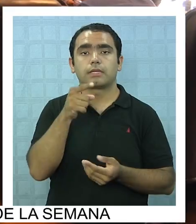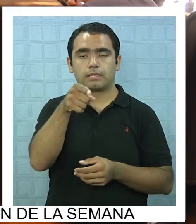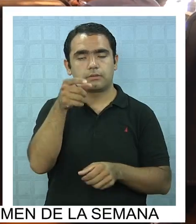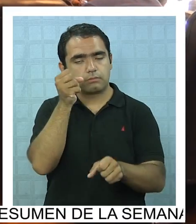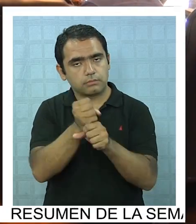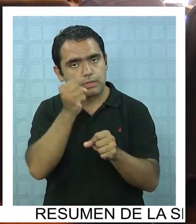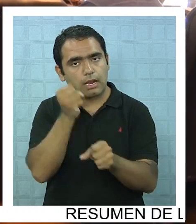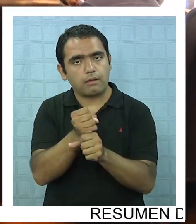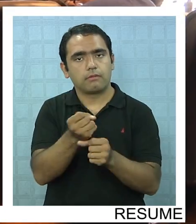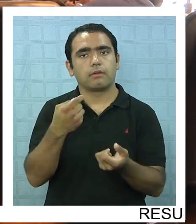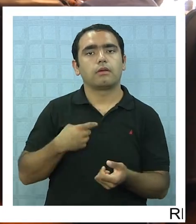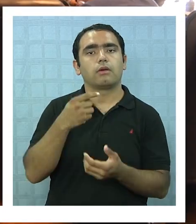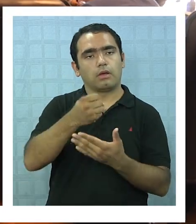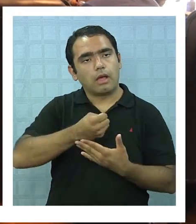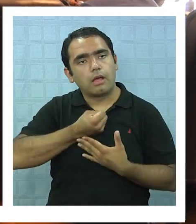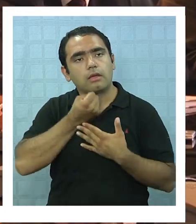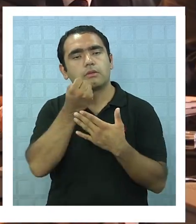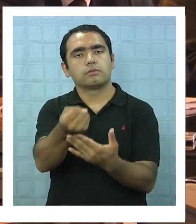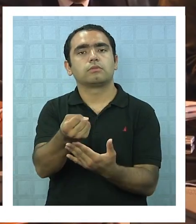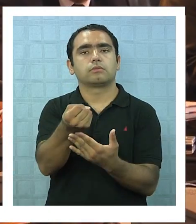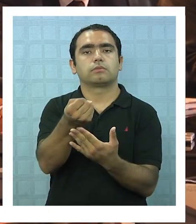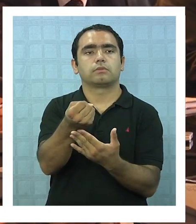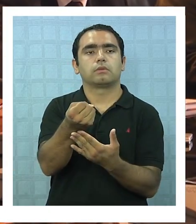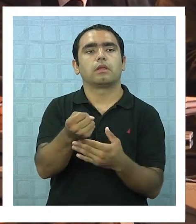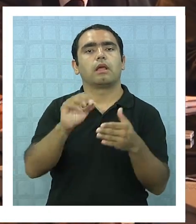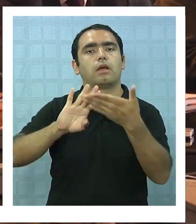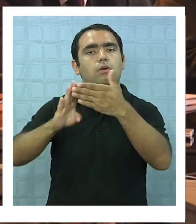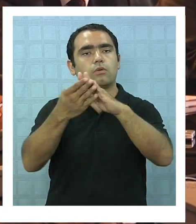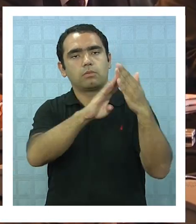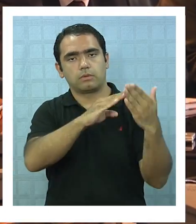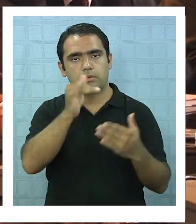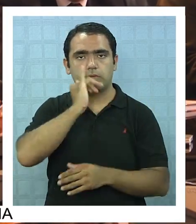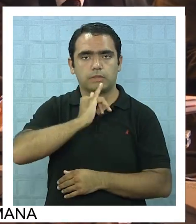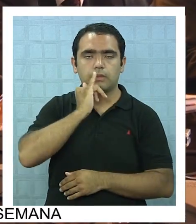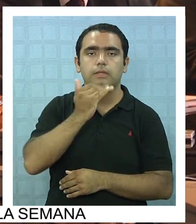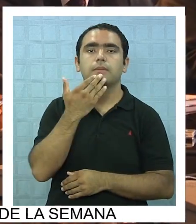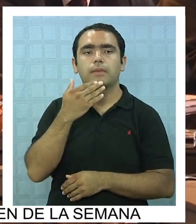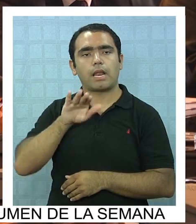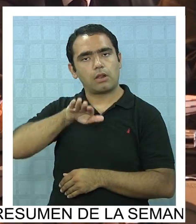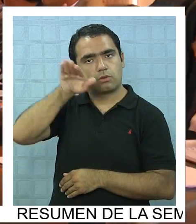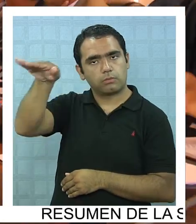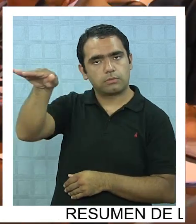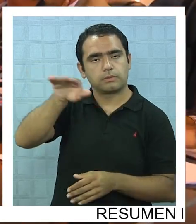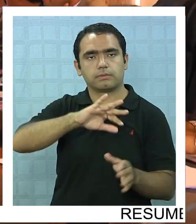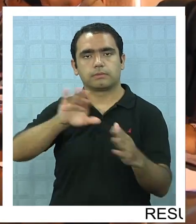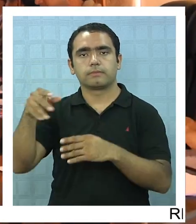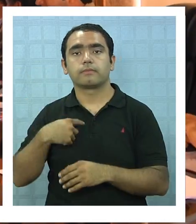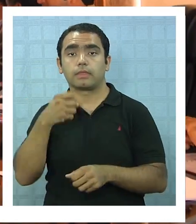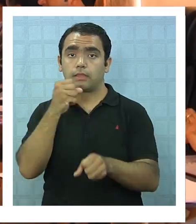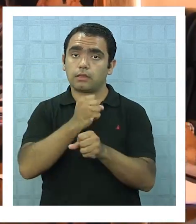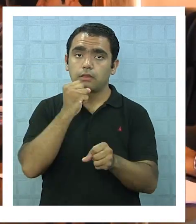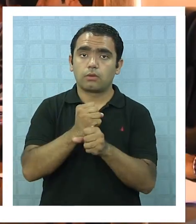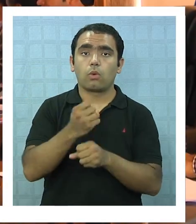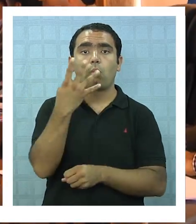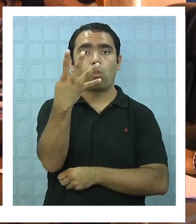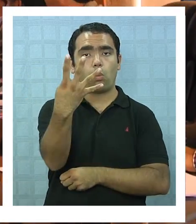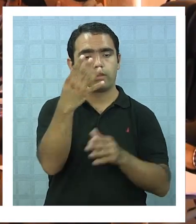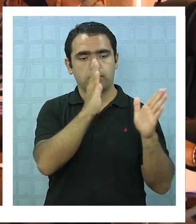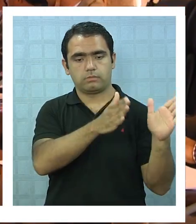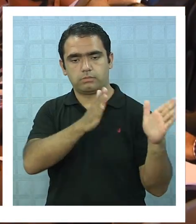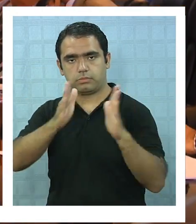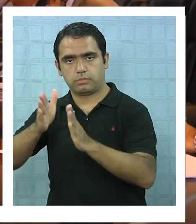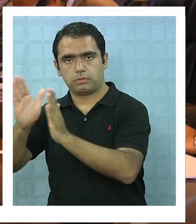este es un trabajo que va en directo beneficio de la comunidad de Iquique y Altospicio, los usuarios, digamos. Las obras comprenderán cuatro